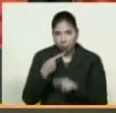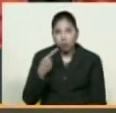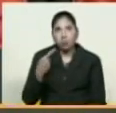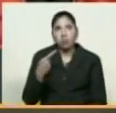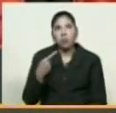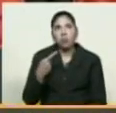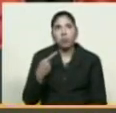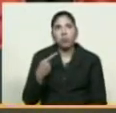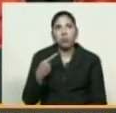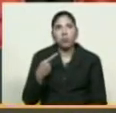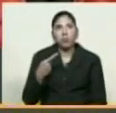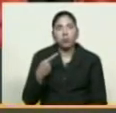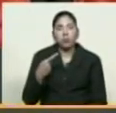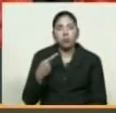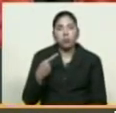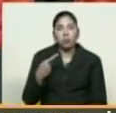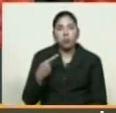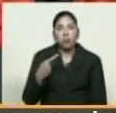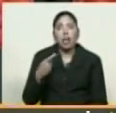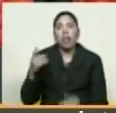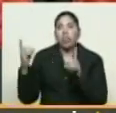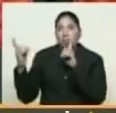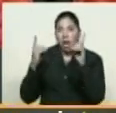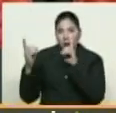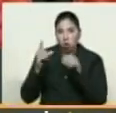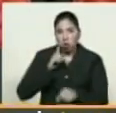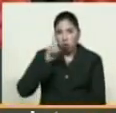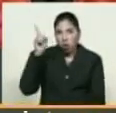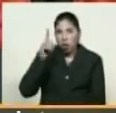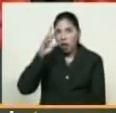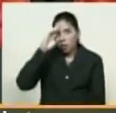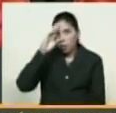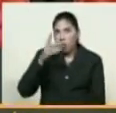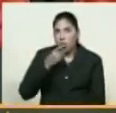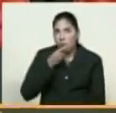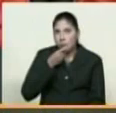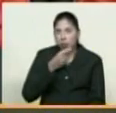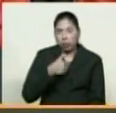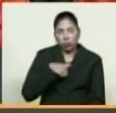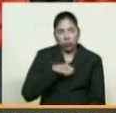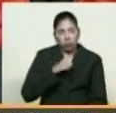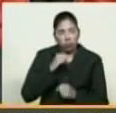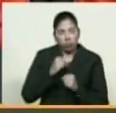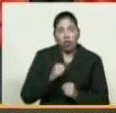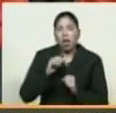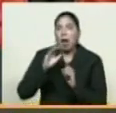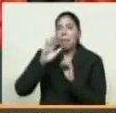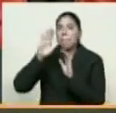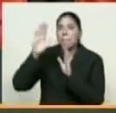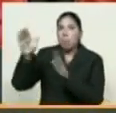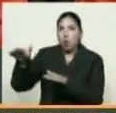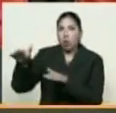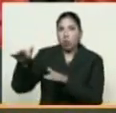anunciar algunas cosas. Lo primero es el tema del diálogo en República Dominicana, nuestro apoyo absoluto a la propuesta